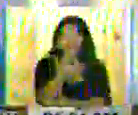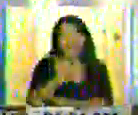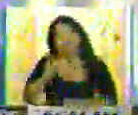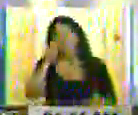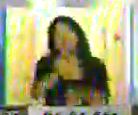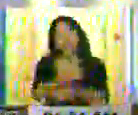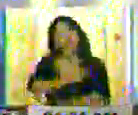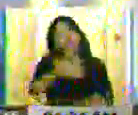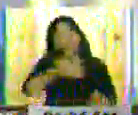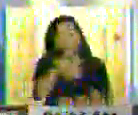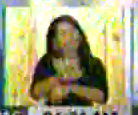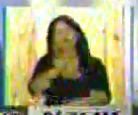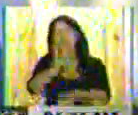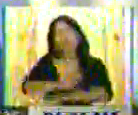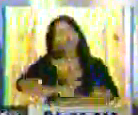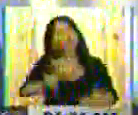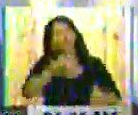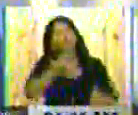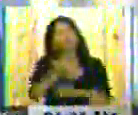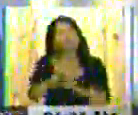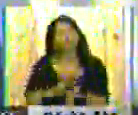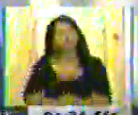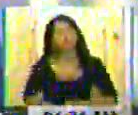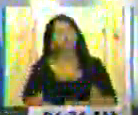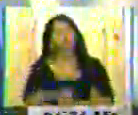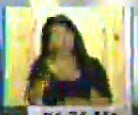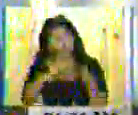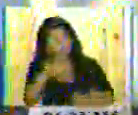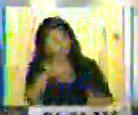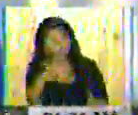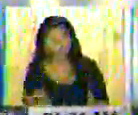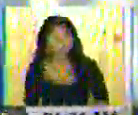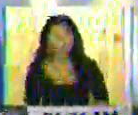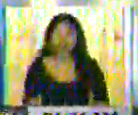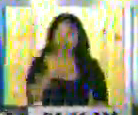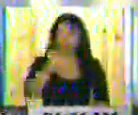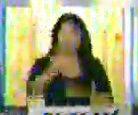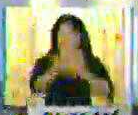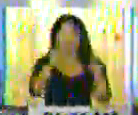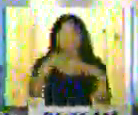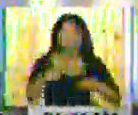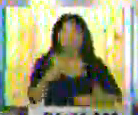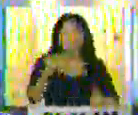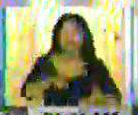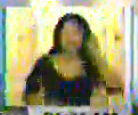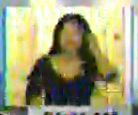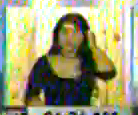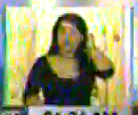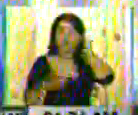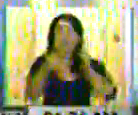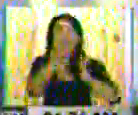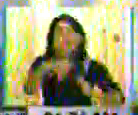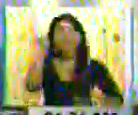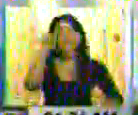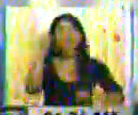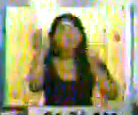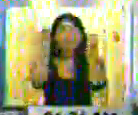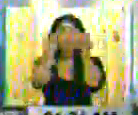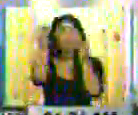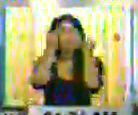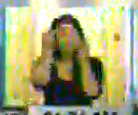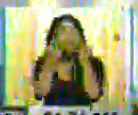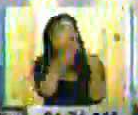Merlín. Muy peligroso. Es importante que reflexione el pueblo de Venezuela. ¿A qué está jugando esta oposición? Está